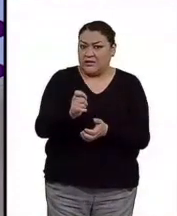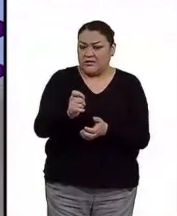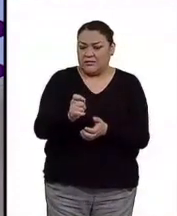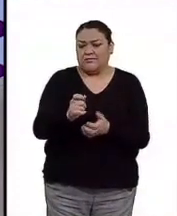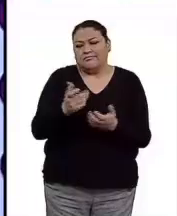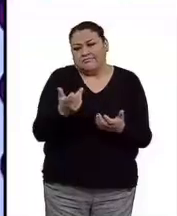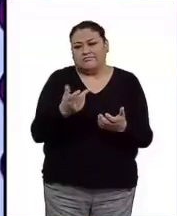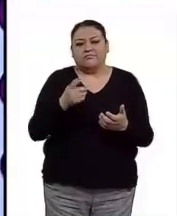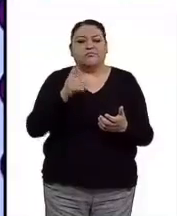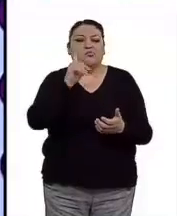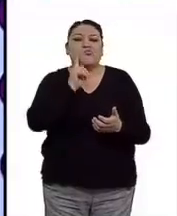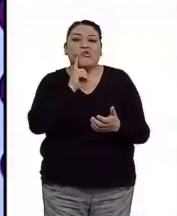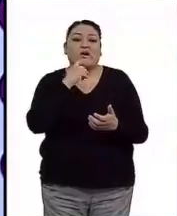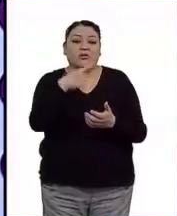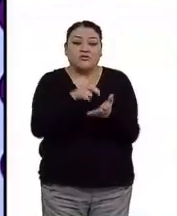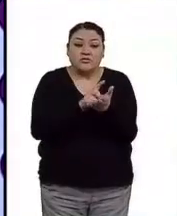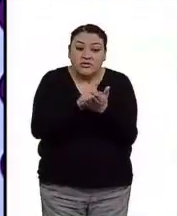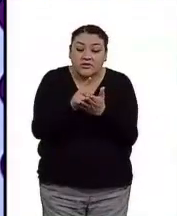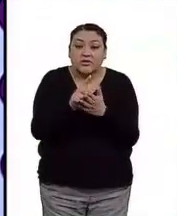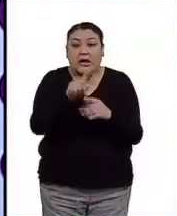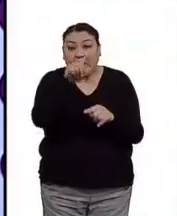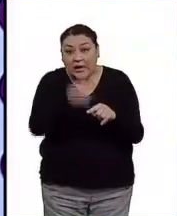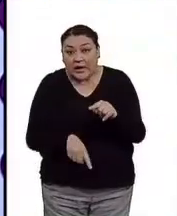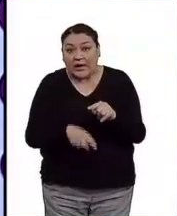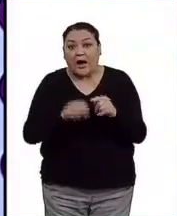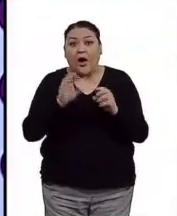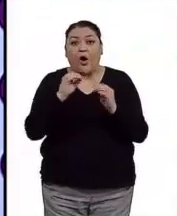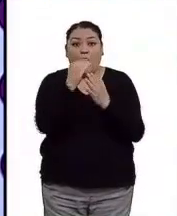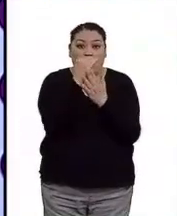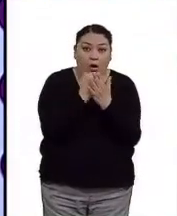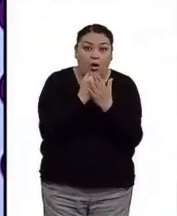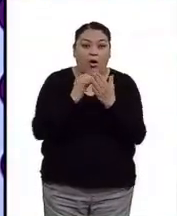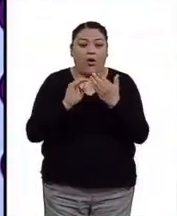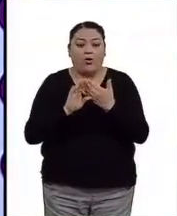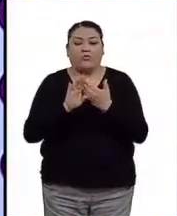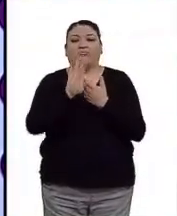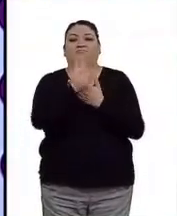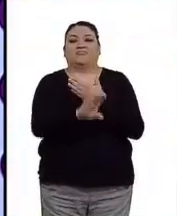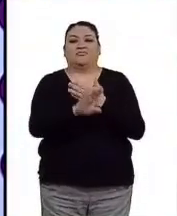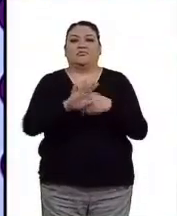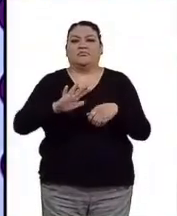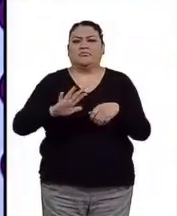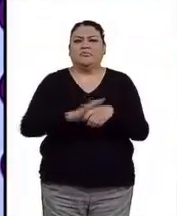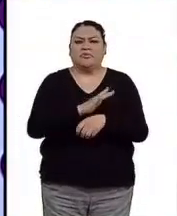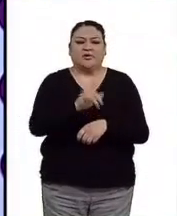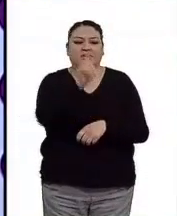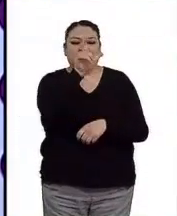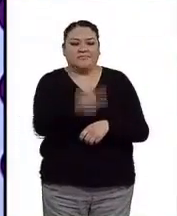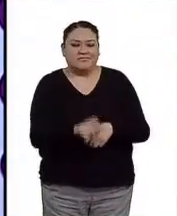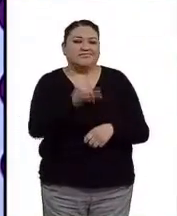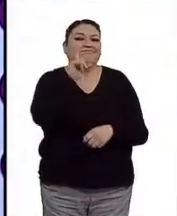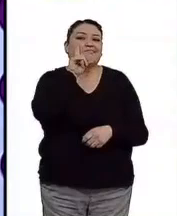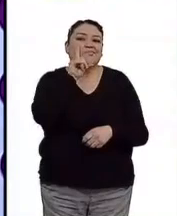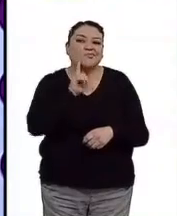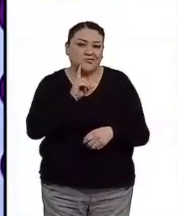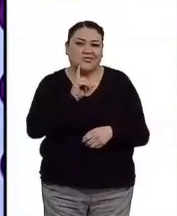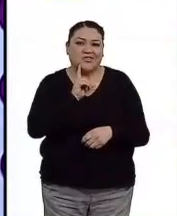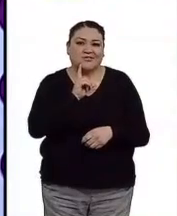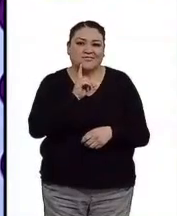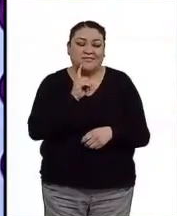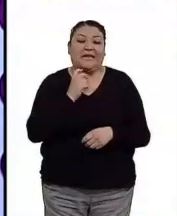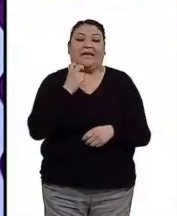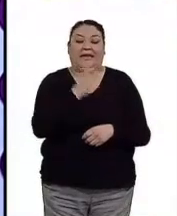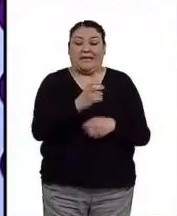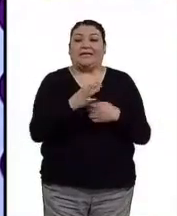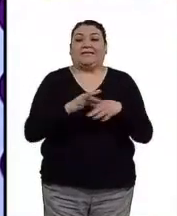una menoscabo o esta disminución de los derechos por razón del sexo, pero también por razón de género. Y me parece que eso también